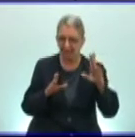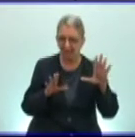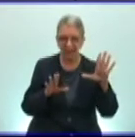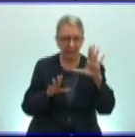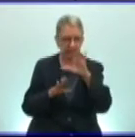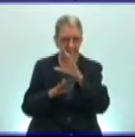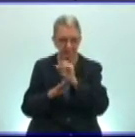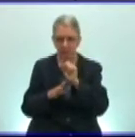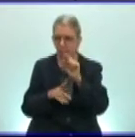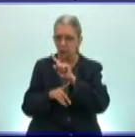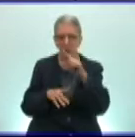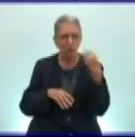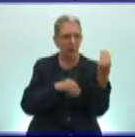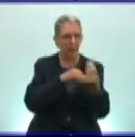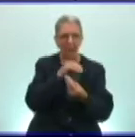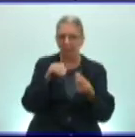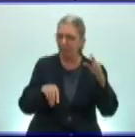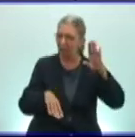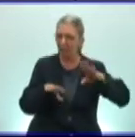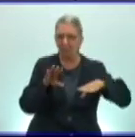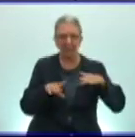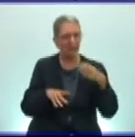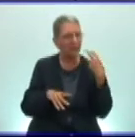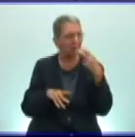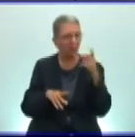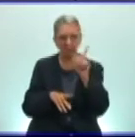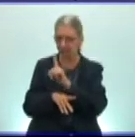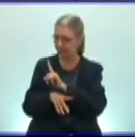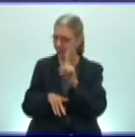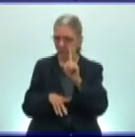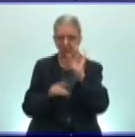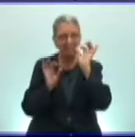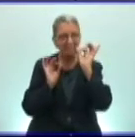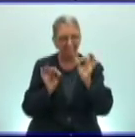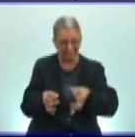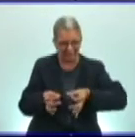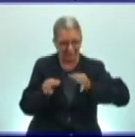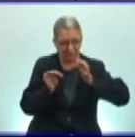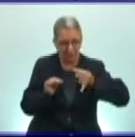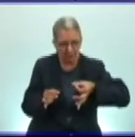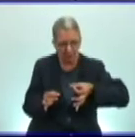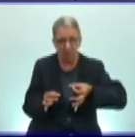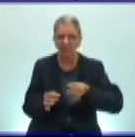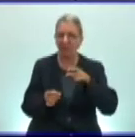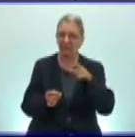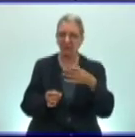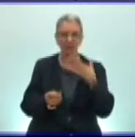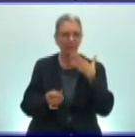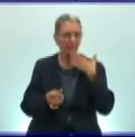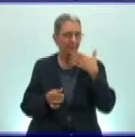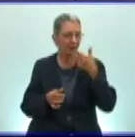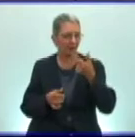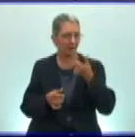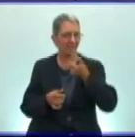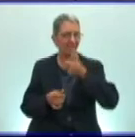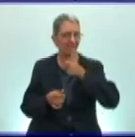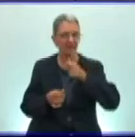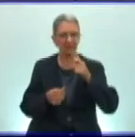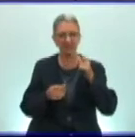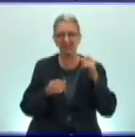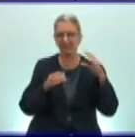no cambian en dependencia del idioma natal de los diferentes países, lo que propicia la comunicación